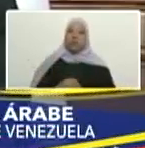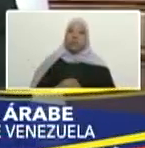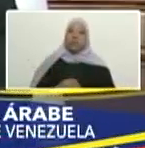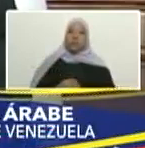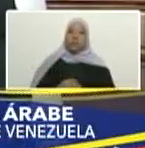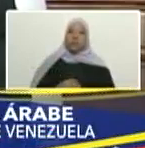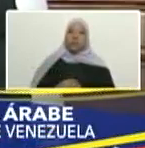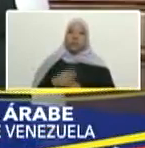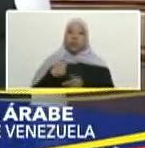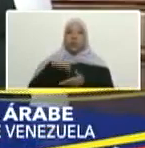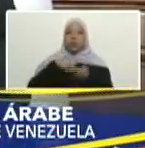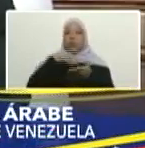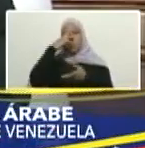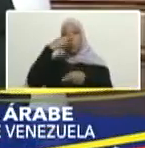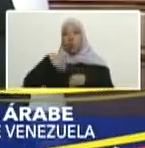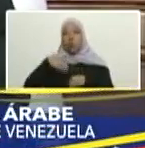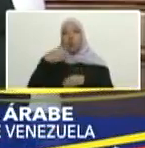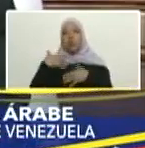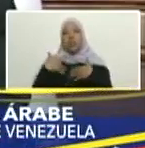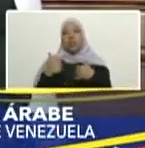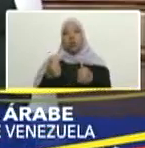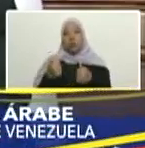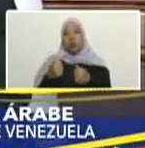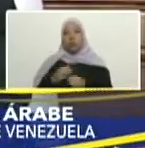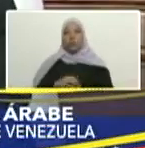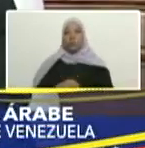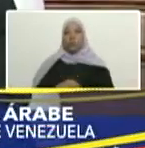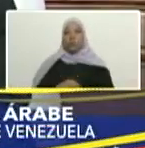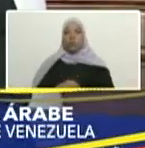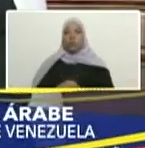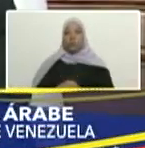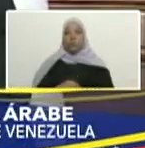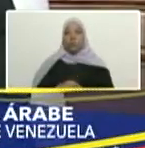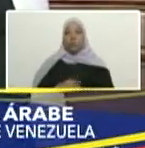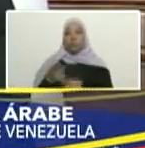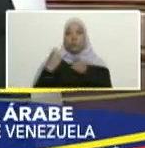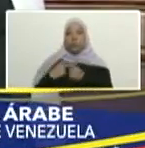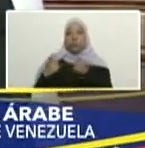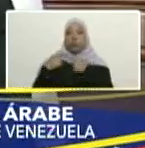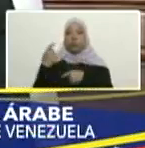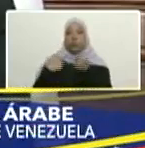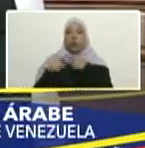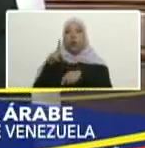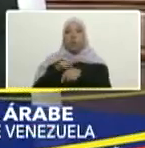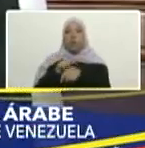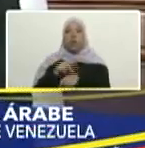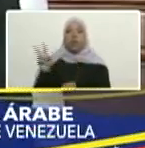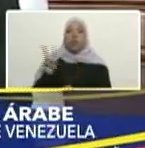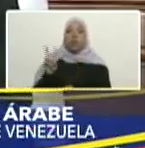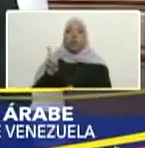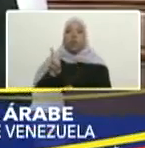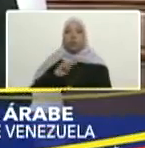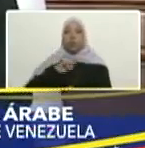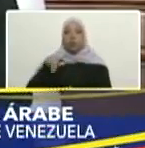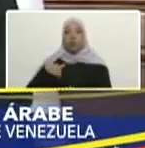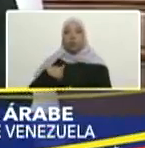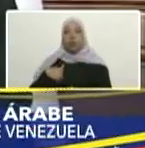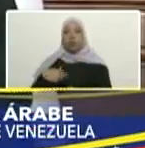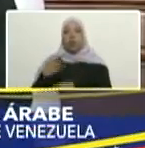También hemos firmado acuerdos en materia de salud para formar médicos en Venezuela,